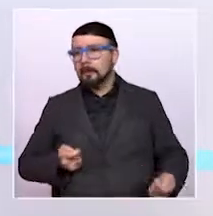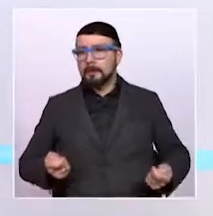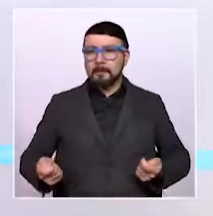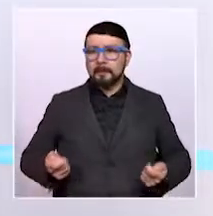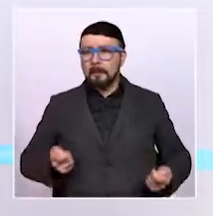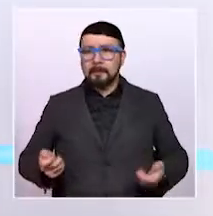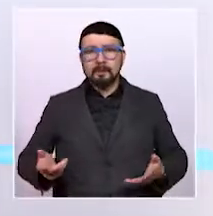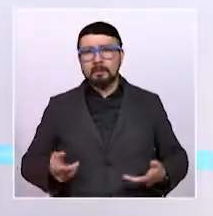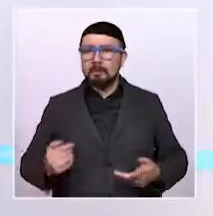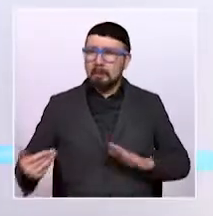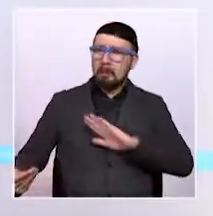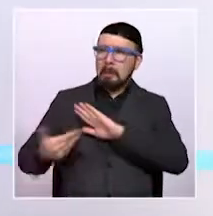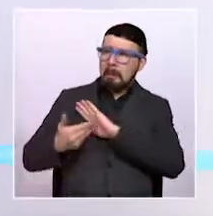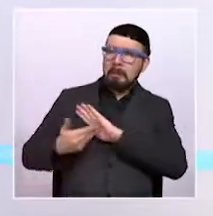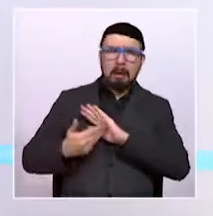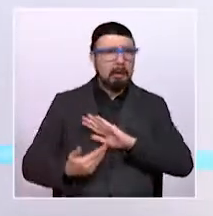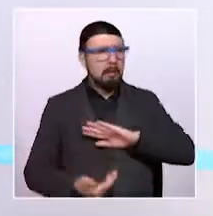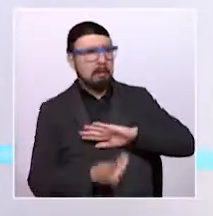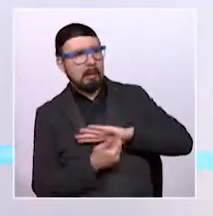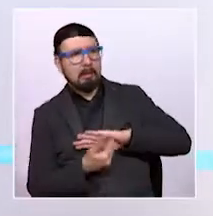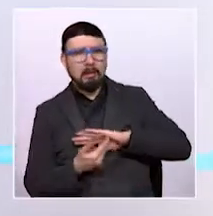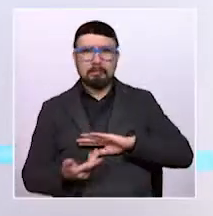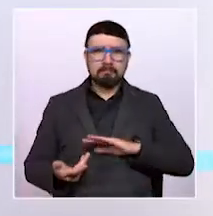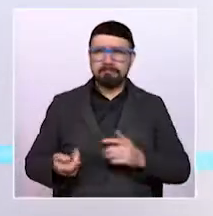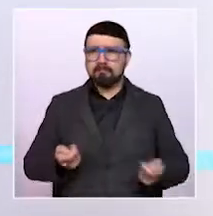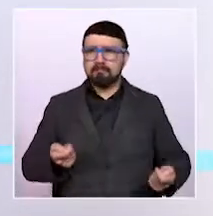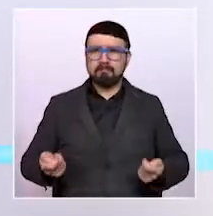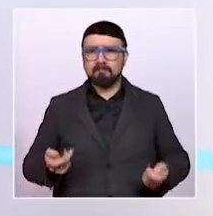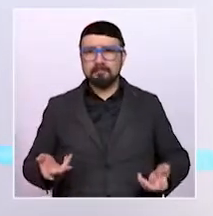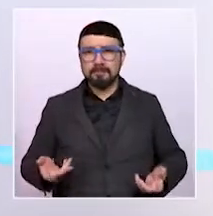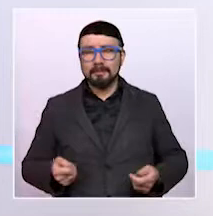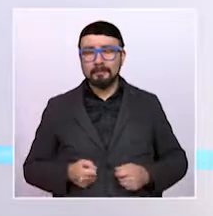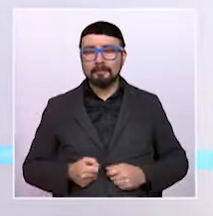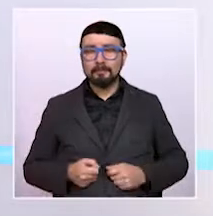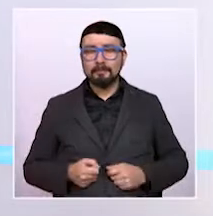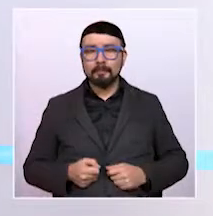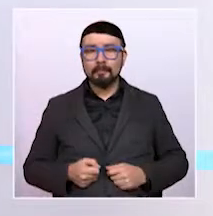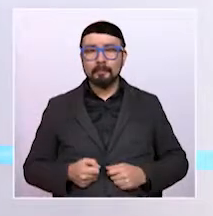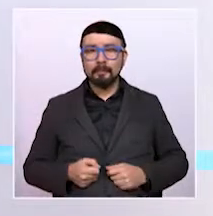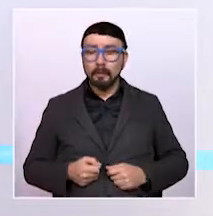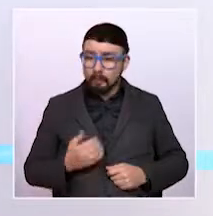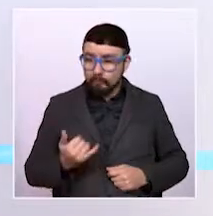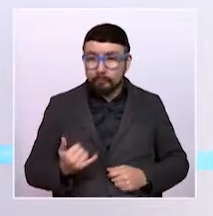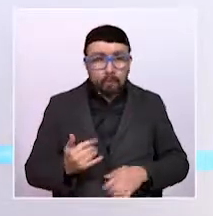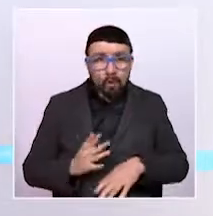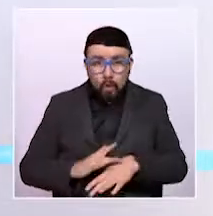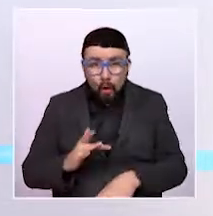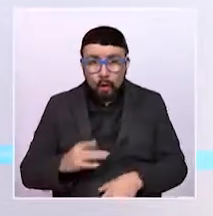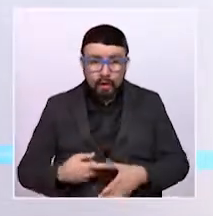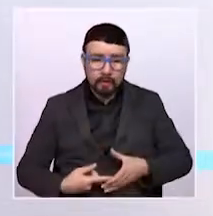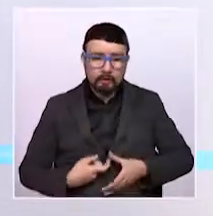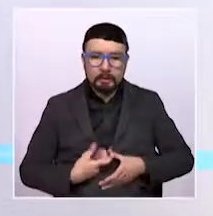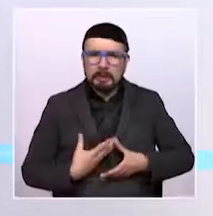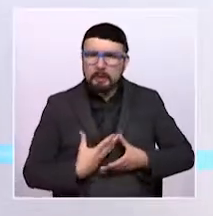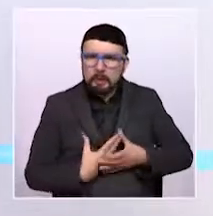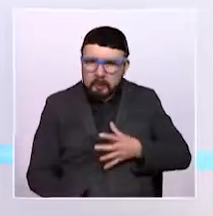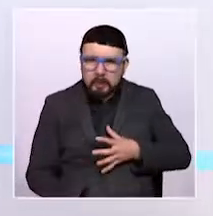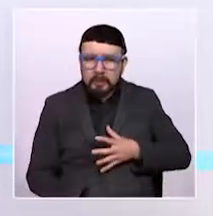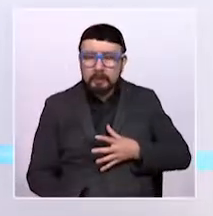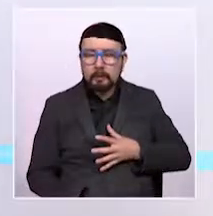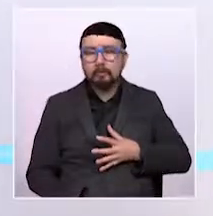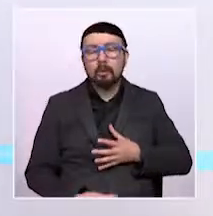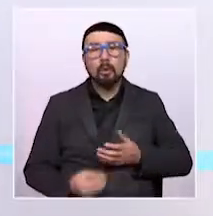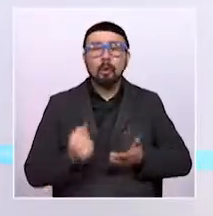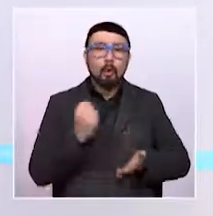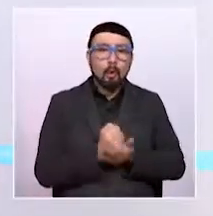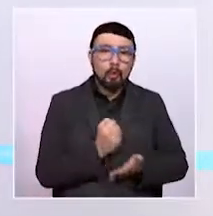centro de la discusión porque además cuando se debe practicar el procedimiento es obligación del